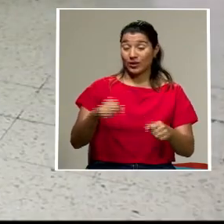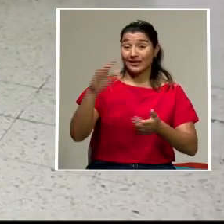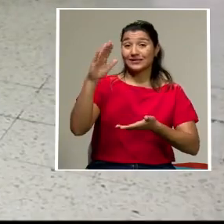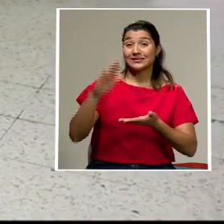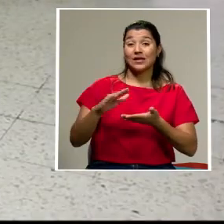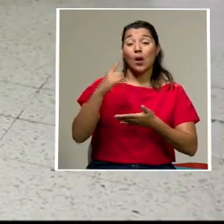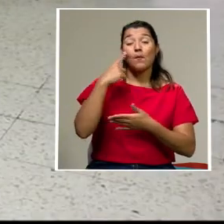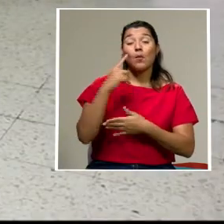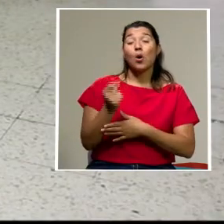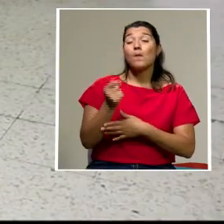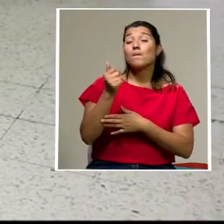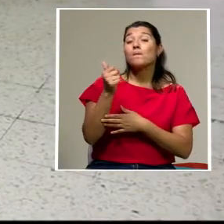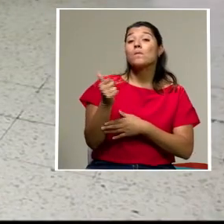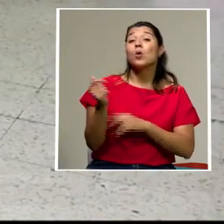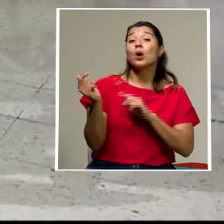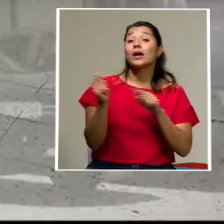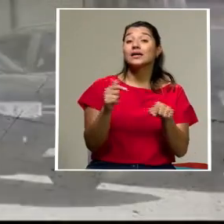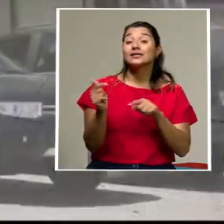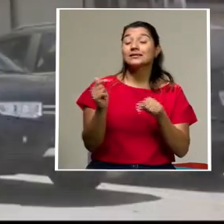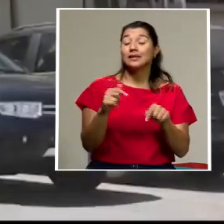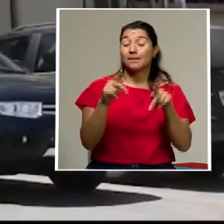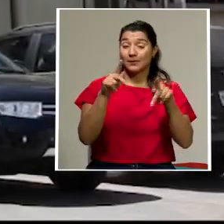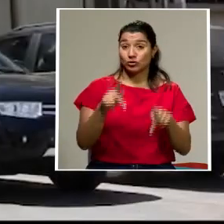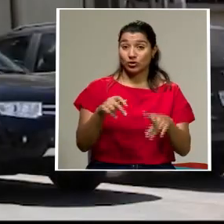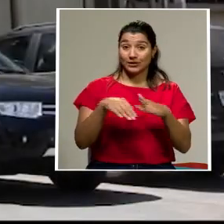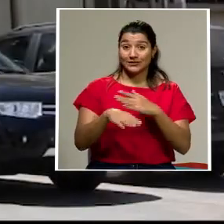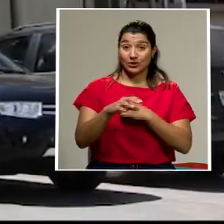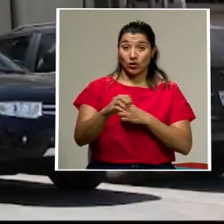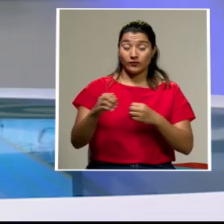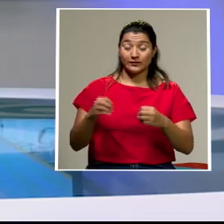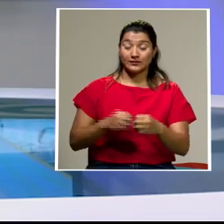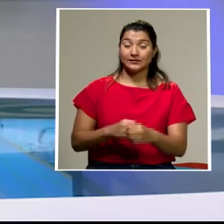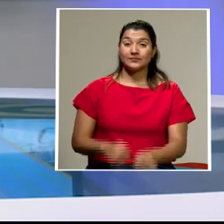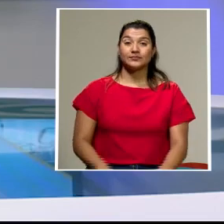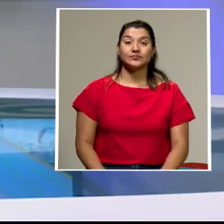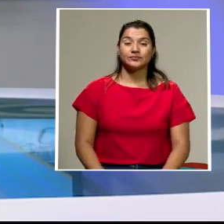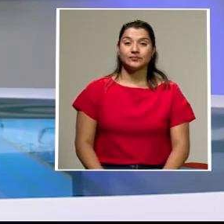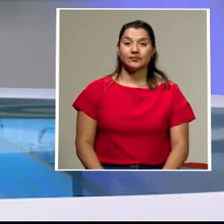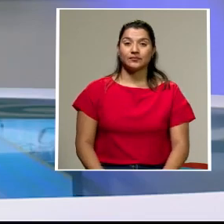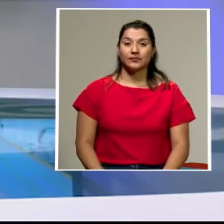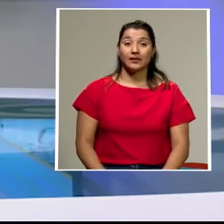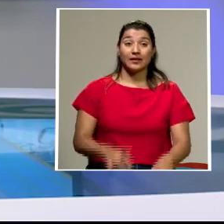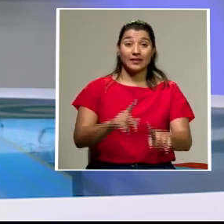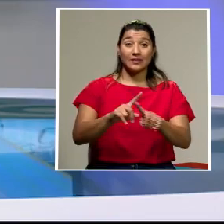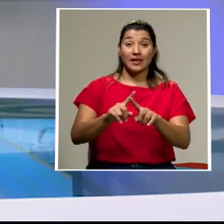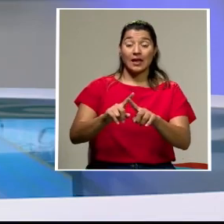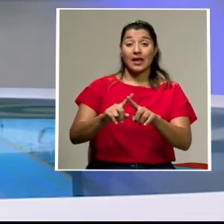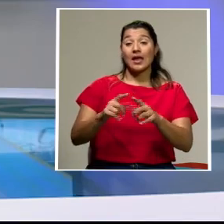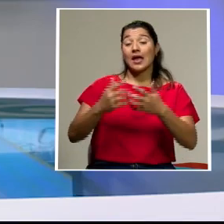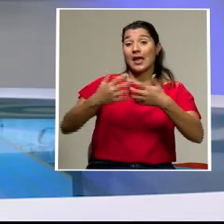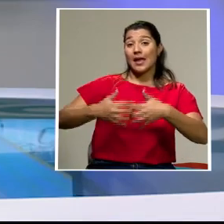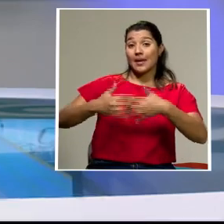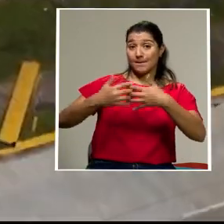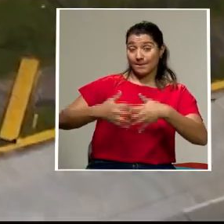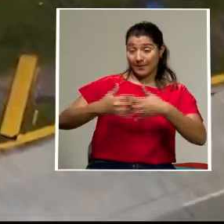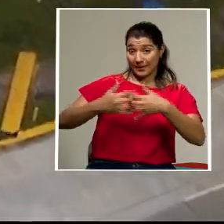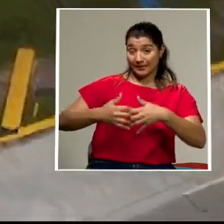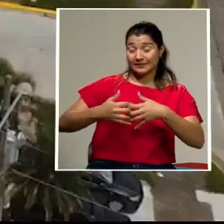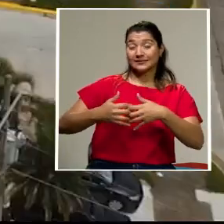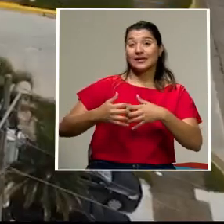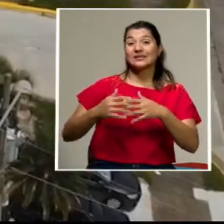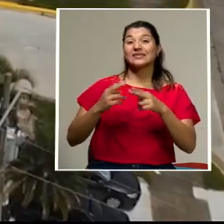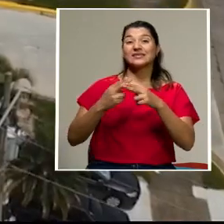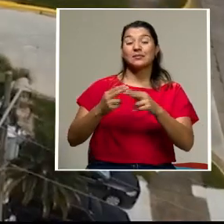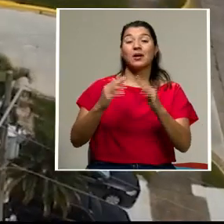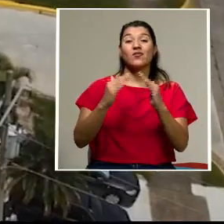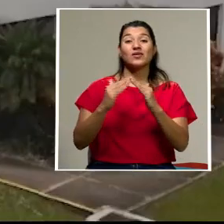la poca presencia de personas en las oficinas. Vyant, compañía del sector de ciencias de la vida, anunció